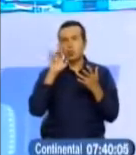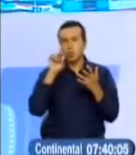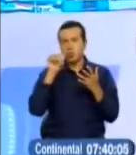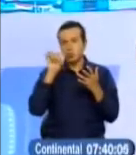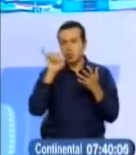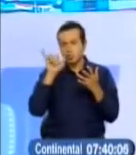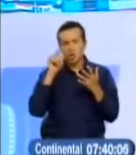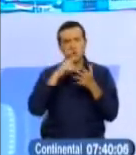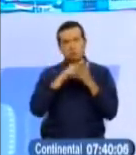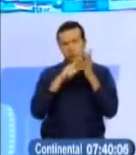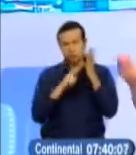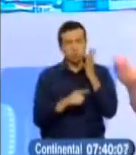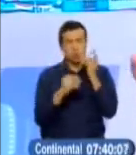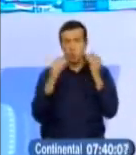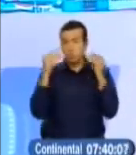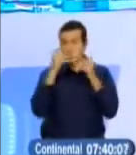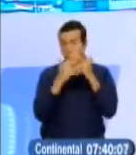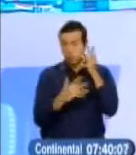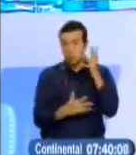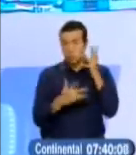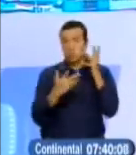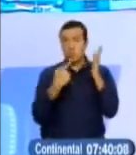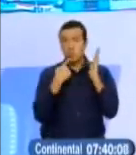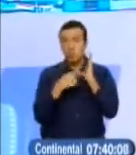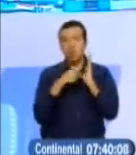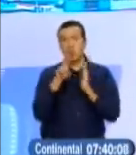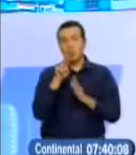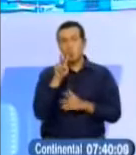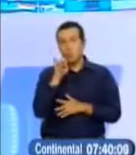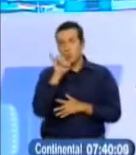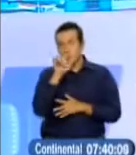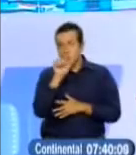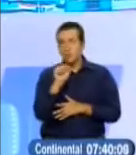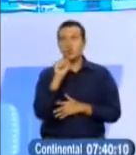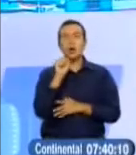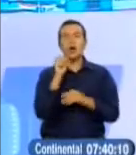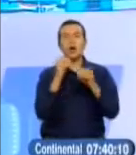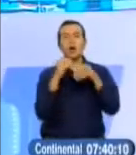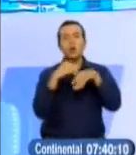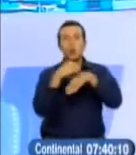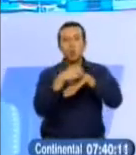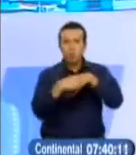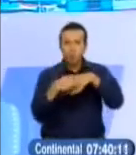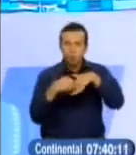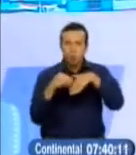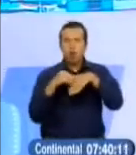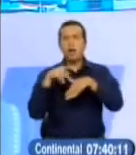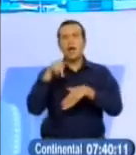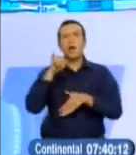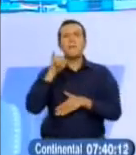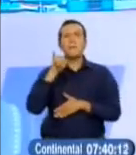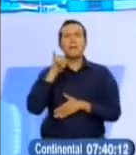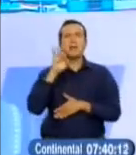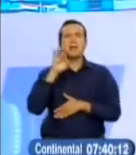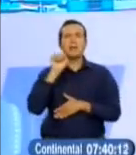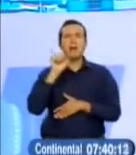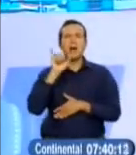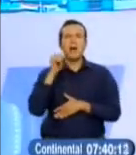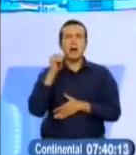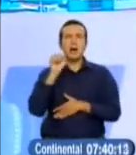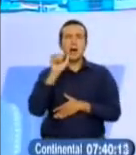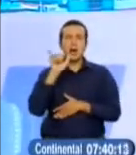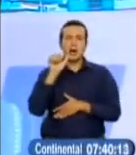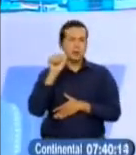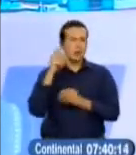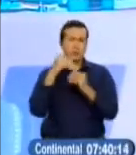potencial en otros rubros no tradicionales como el humilla al amor a la pita la pitahaya es decir el agro podría generar